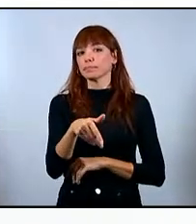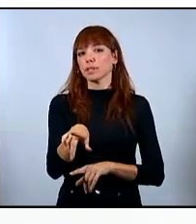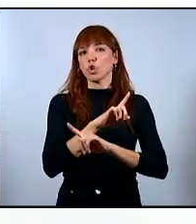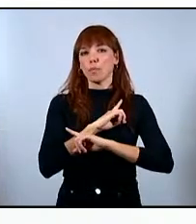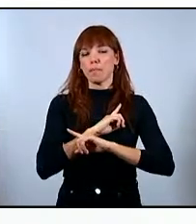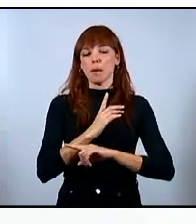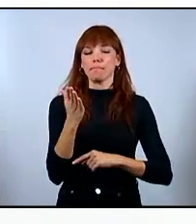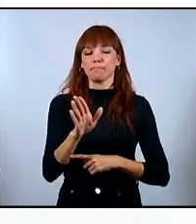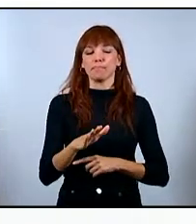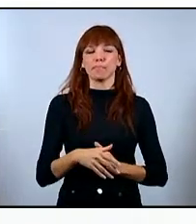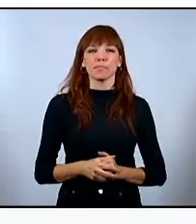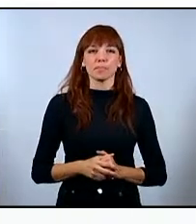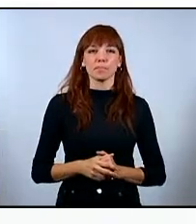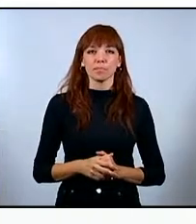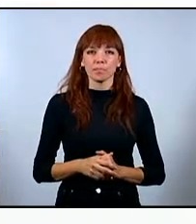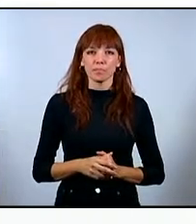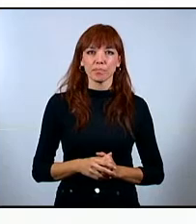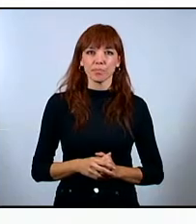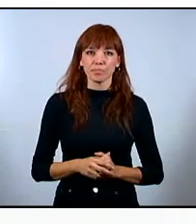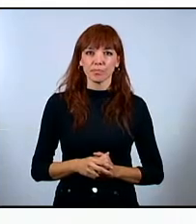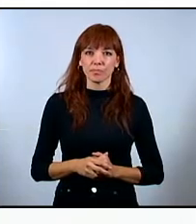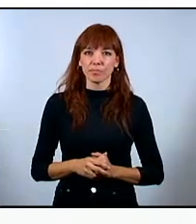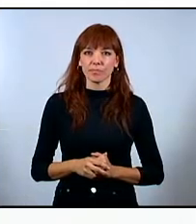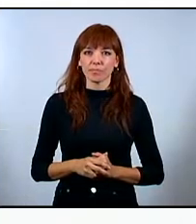tengamos o no.